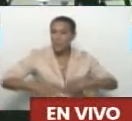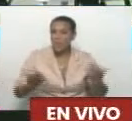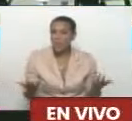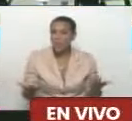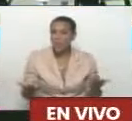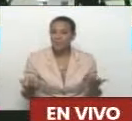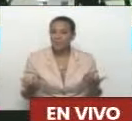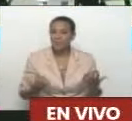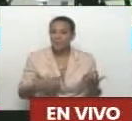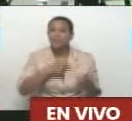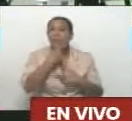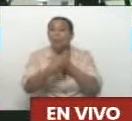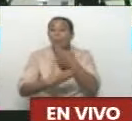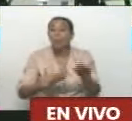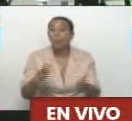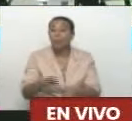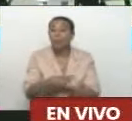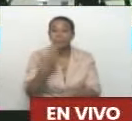y varias gargantas.